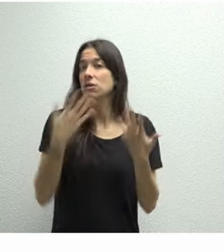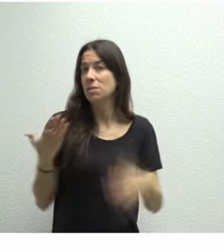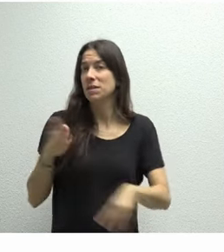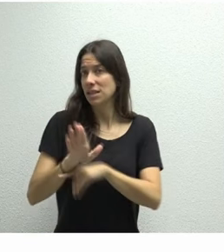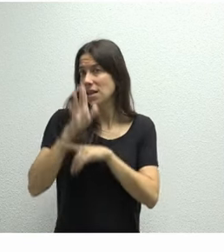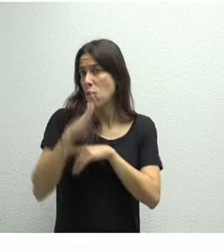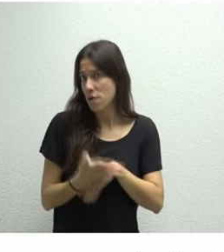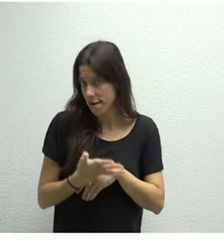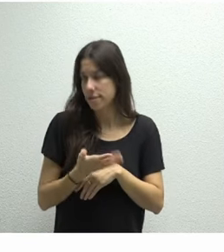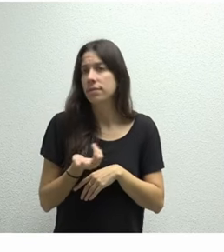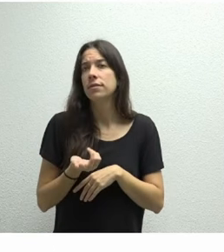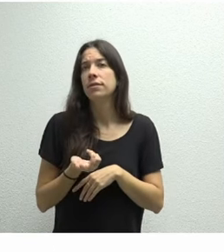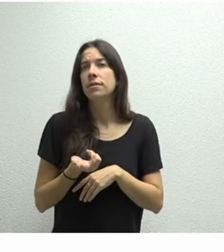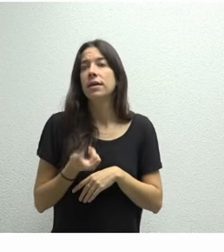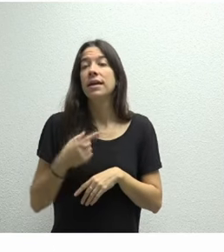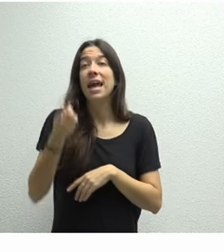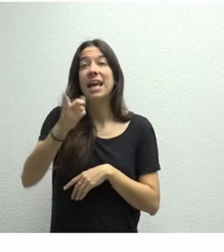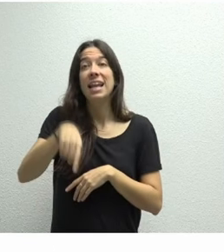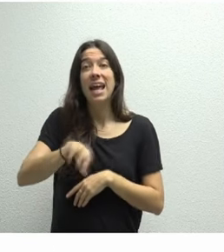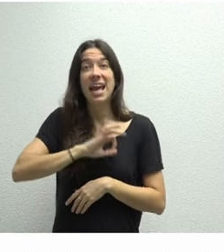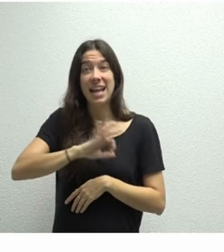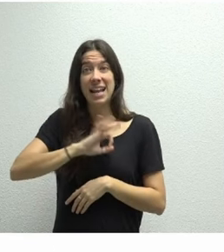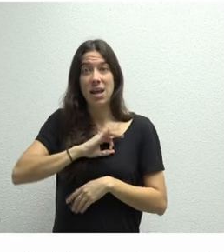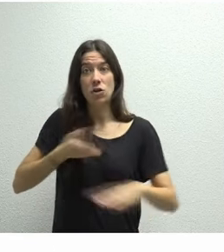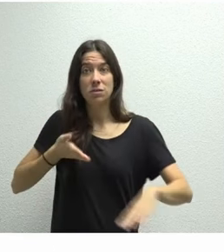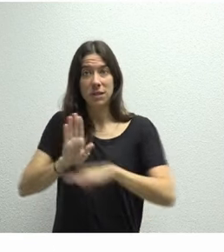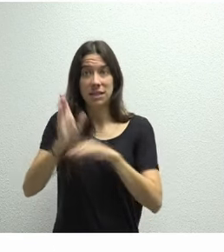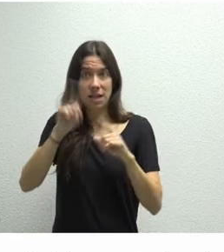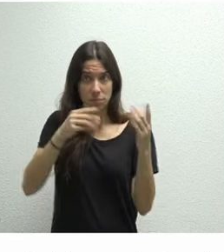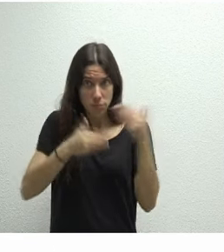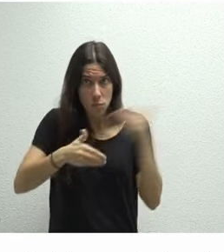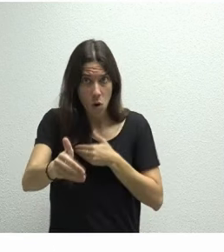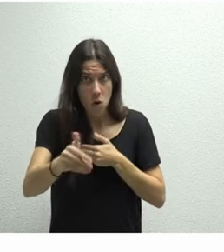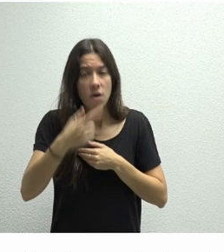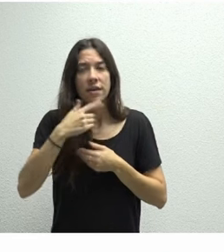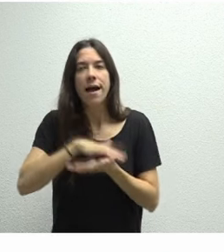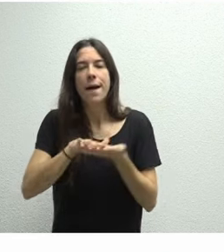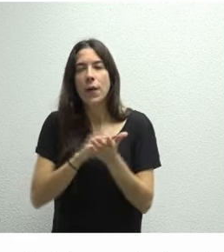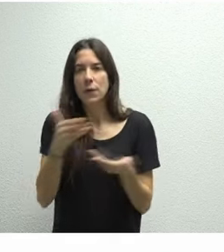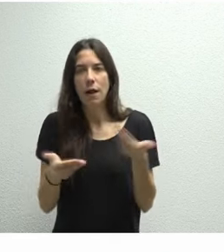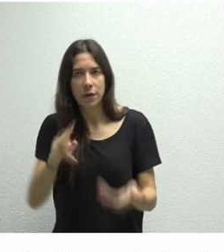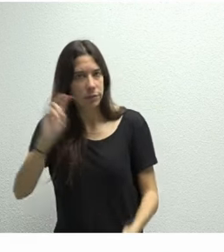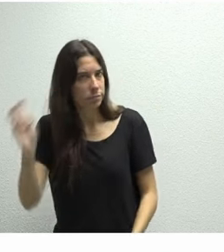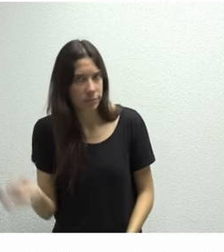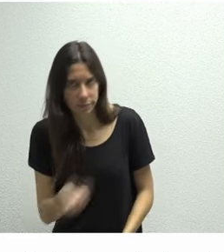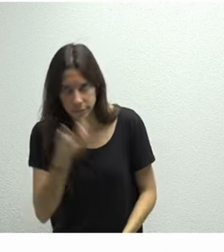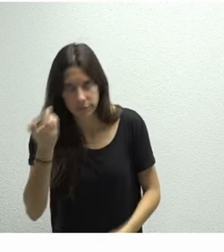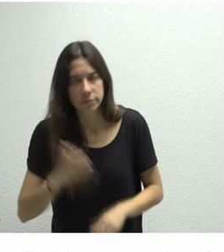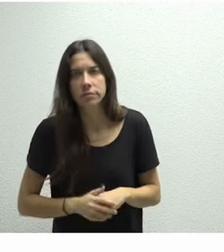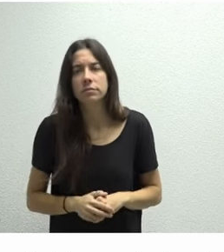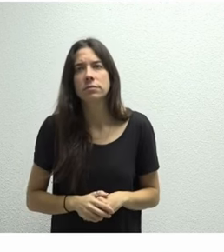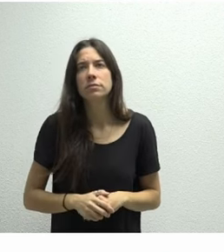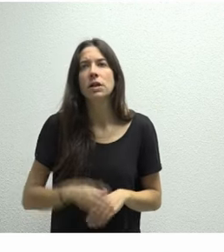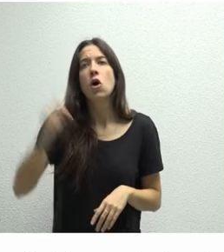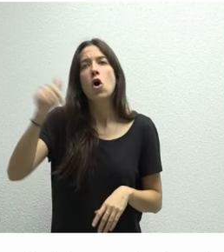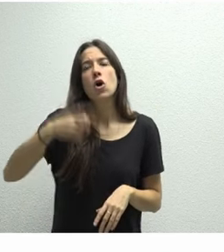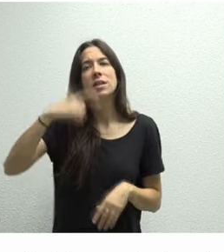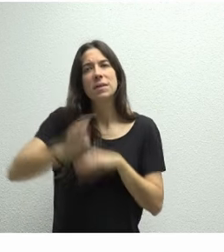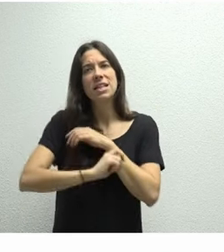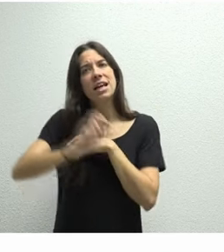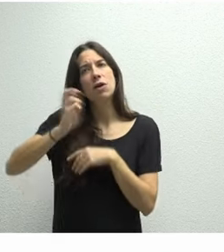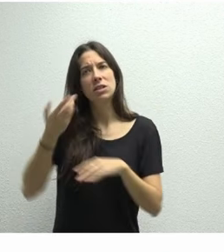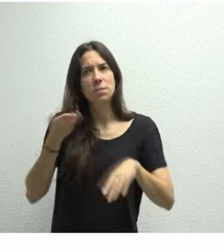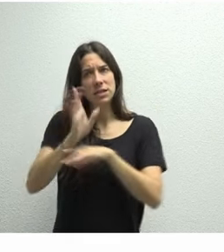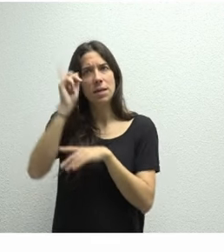presentar el mes de enero que ya empieza pues la evaluación etcétera etcétera hoy se presenta otra estrategia hoy